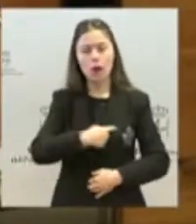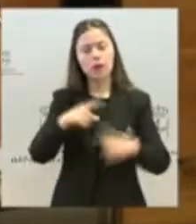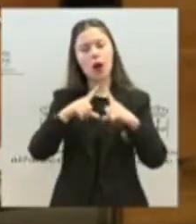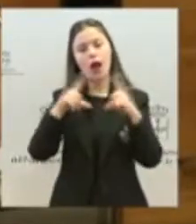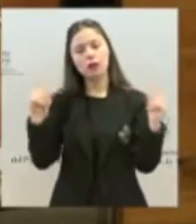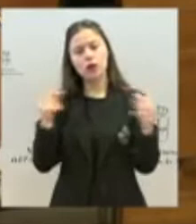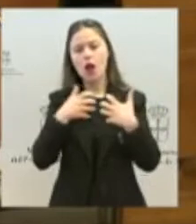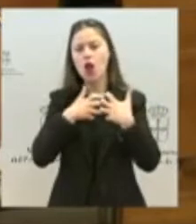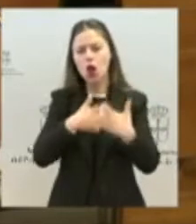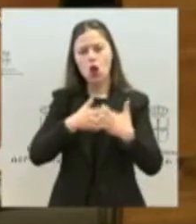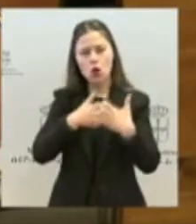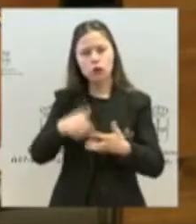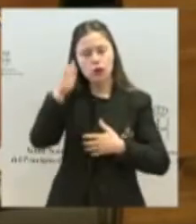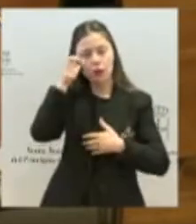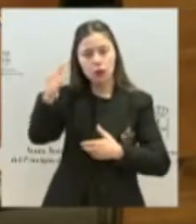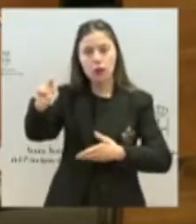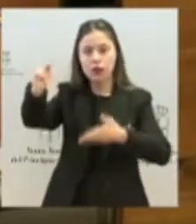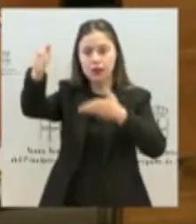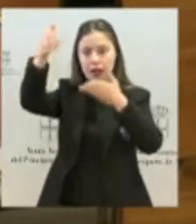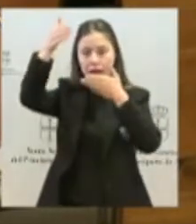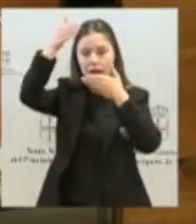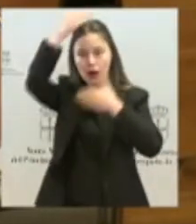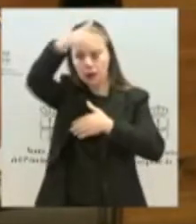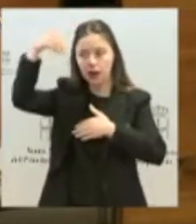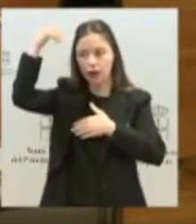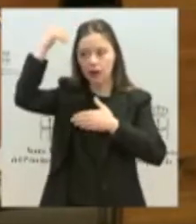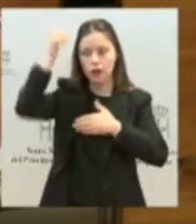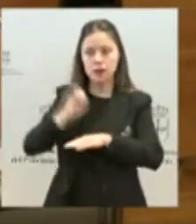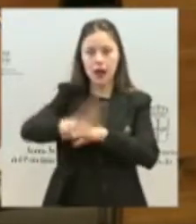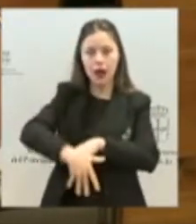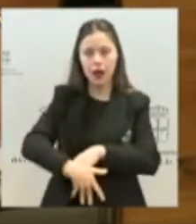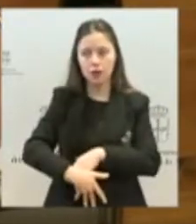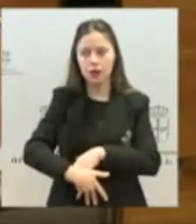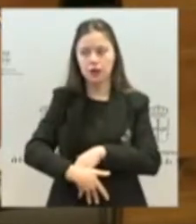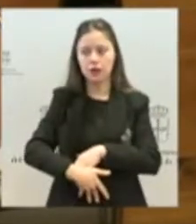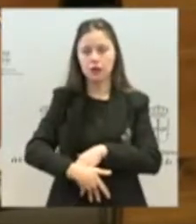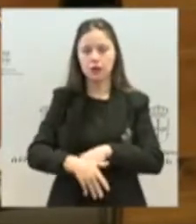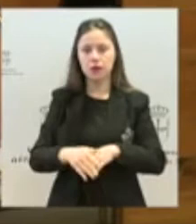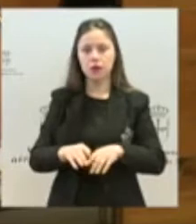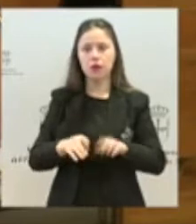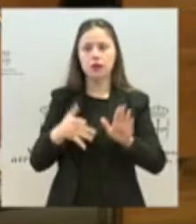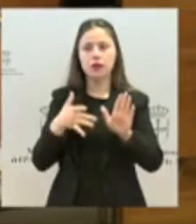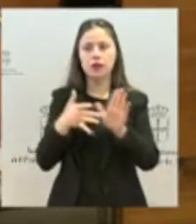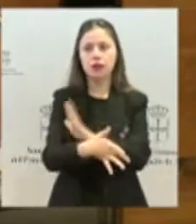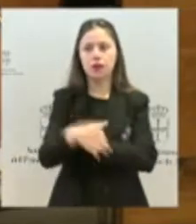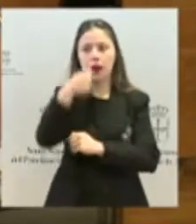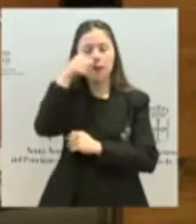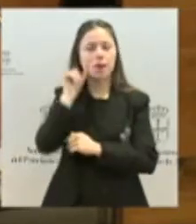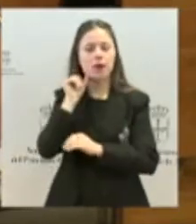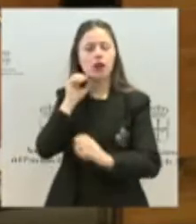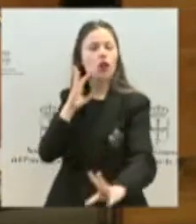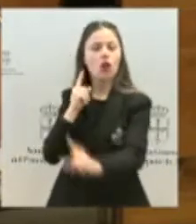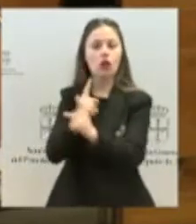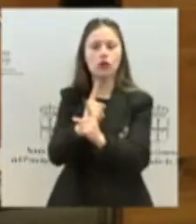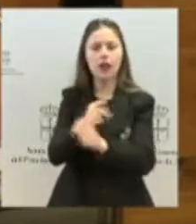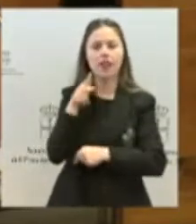y denunciar la traición del presidente del Gobierno español, Pedro Sánchez, a los derechos democráticos que le corresponden al pueblo